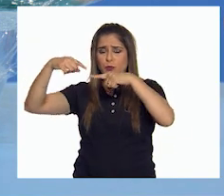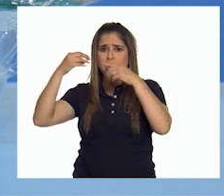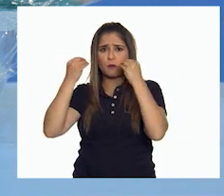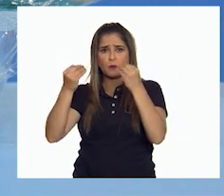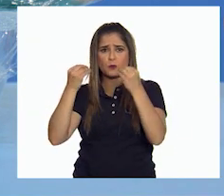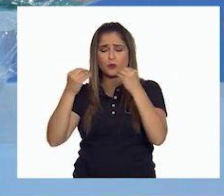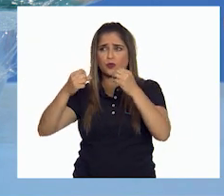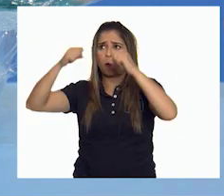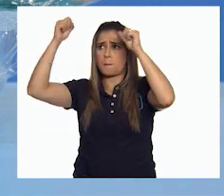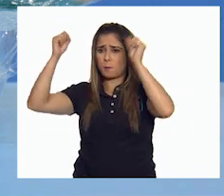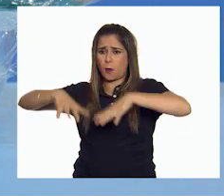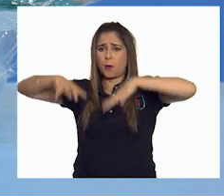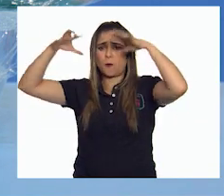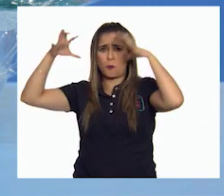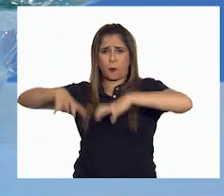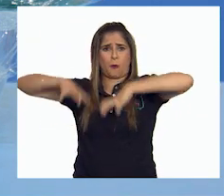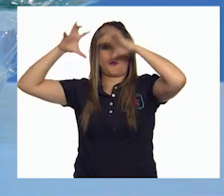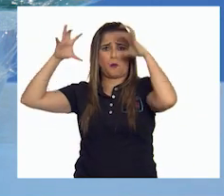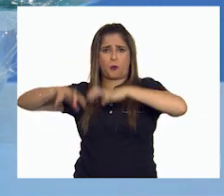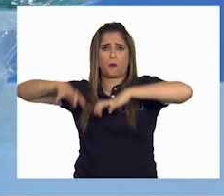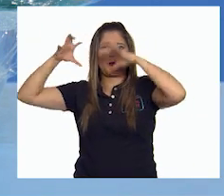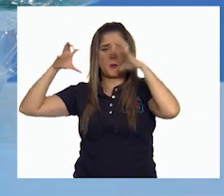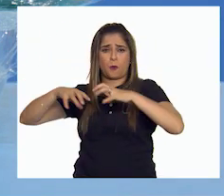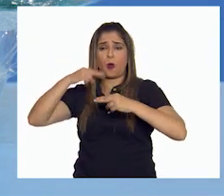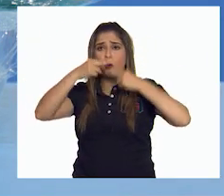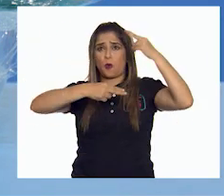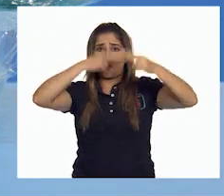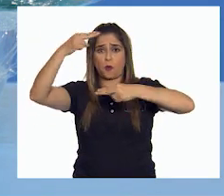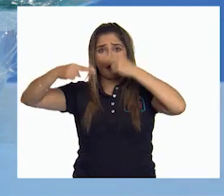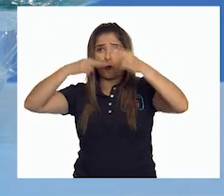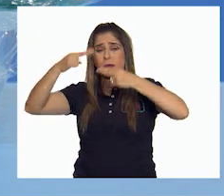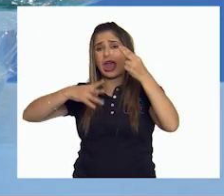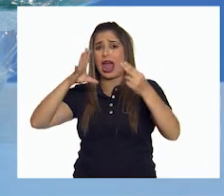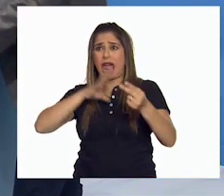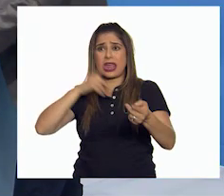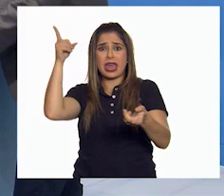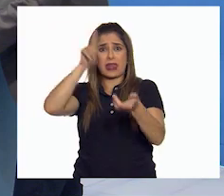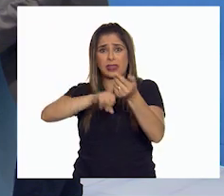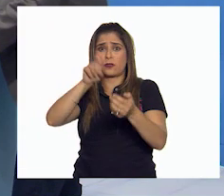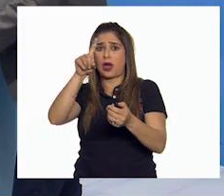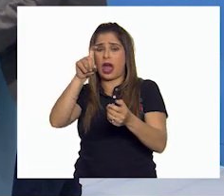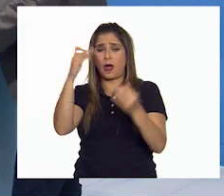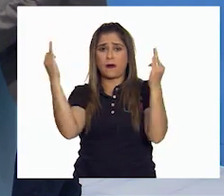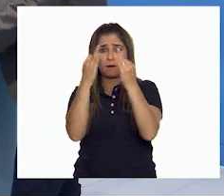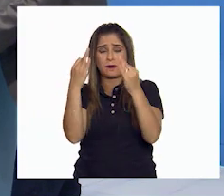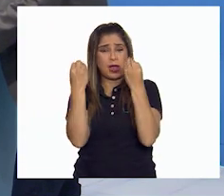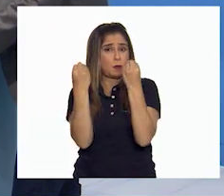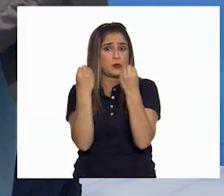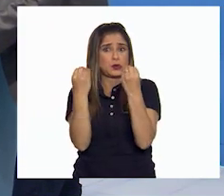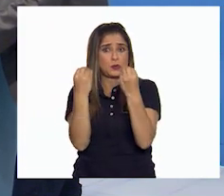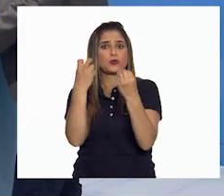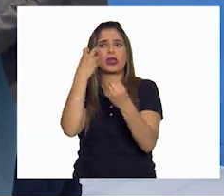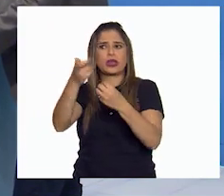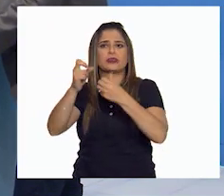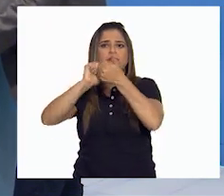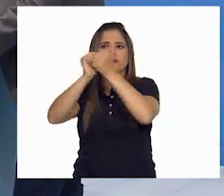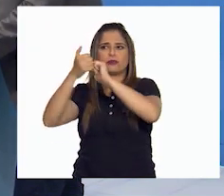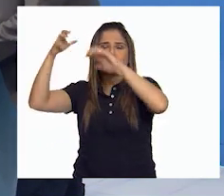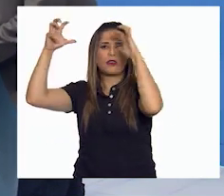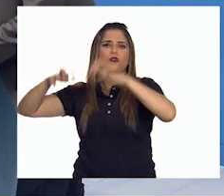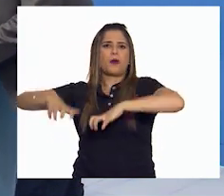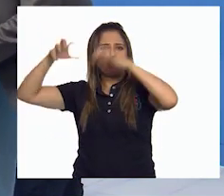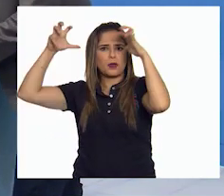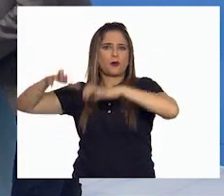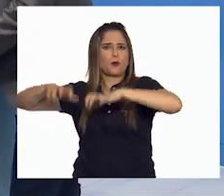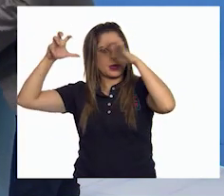similar a cuando las nubes están muy cargadas y hay una precipitación. Como pues aquí podemos ver,